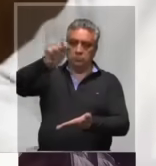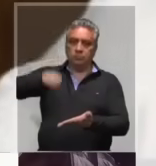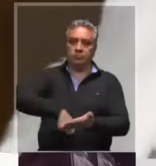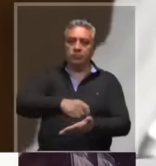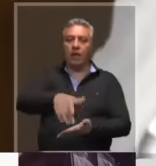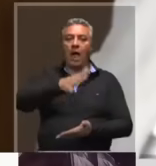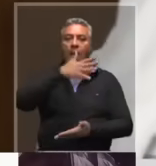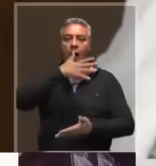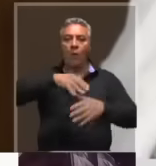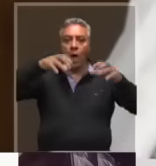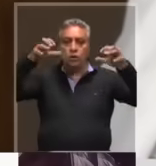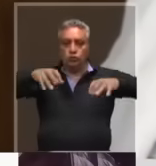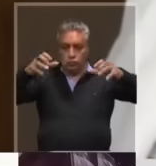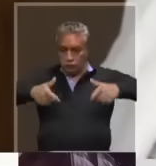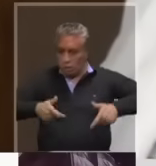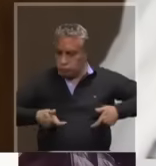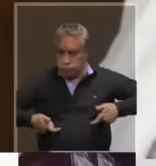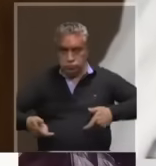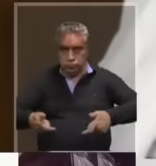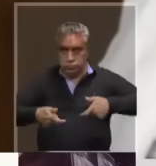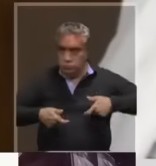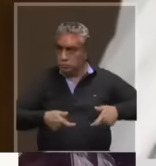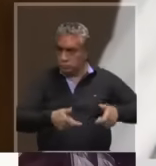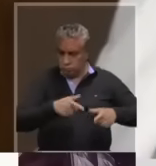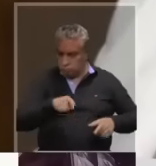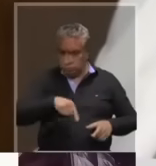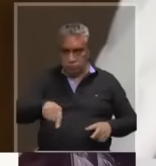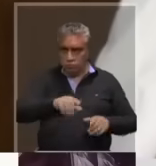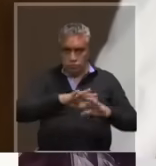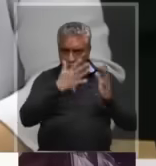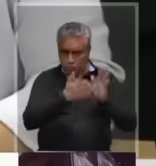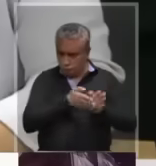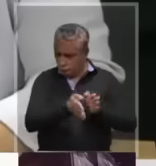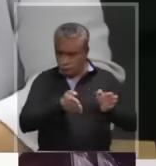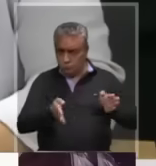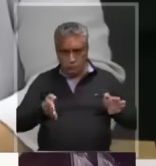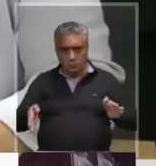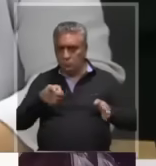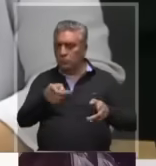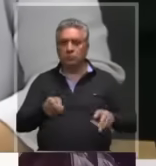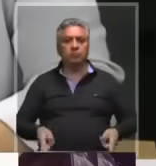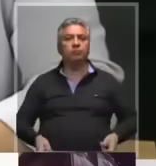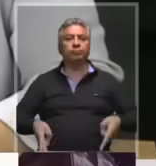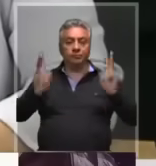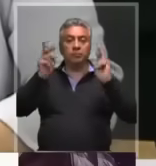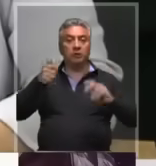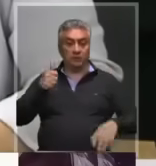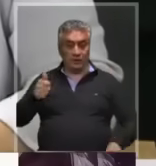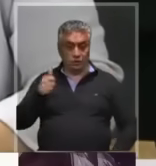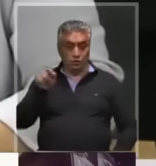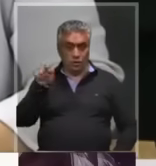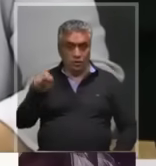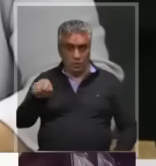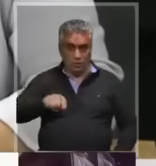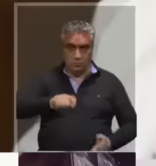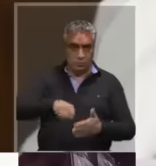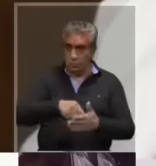Lluvia Foresta de Costa 3, sector 4, Reyaca. El director de la época, ninguno de los que está presente